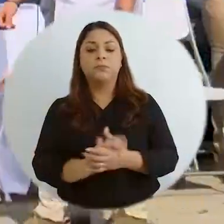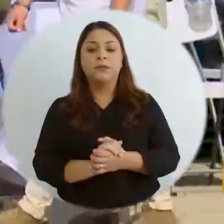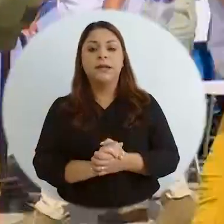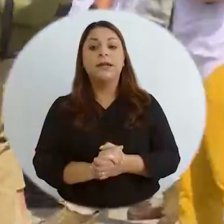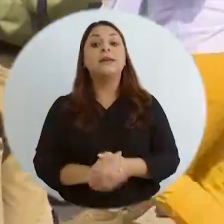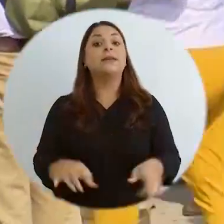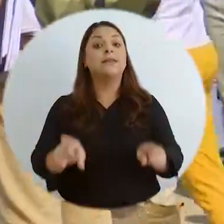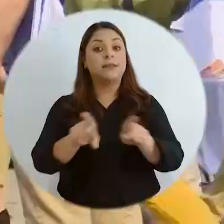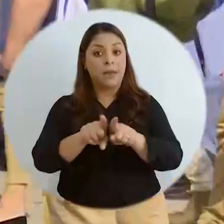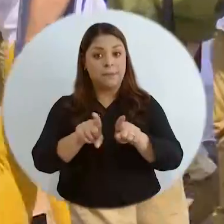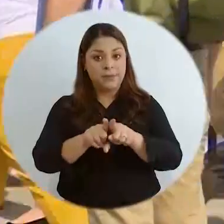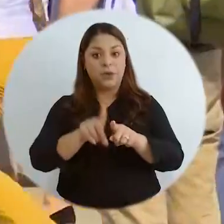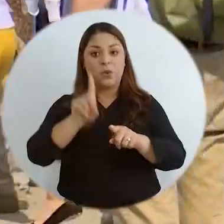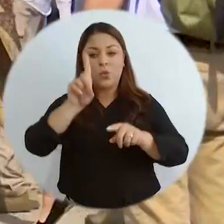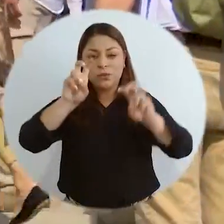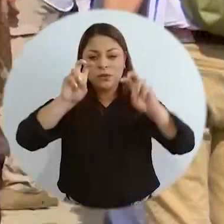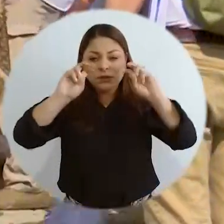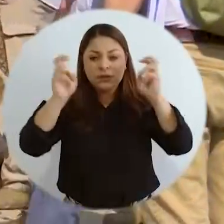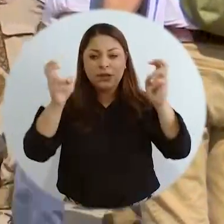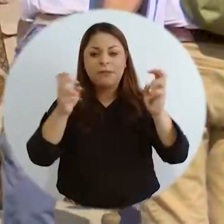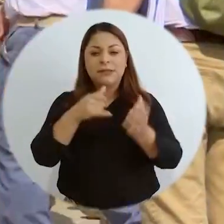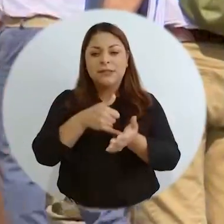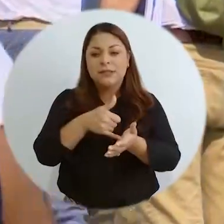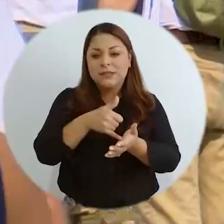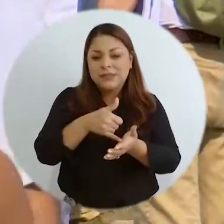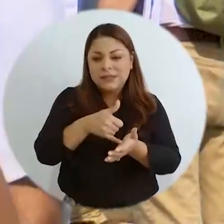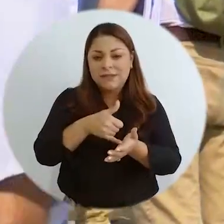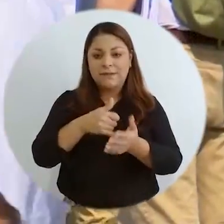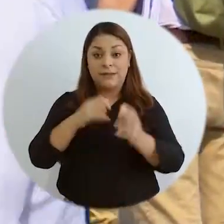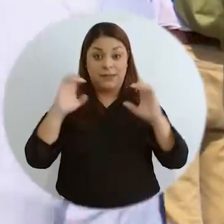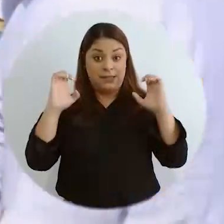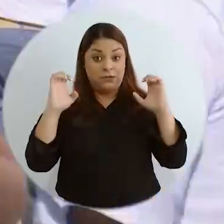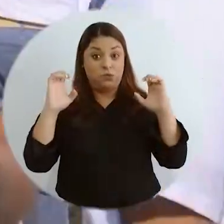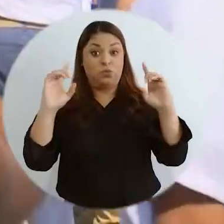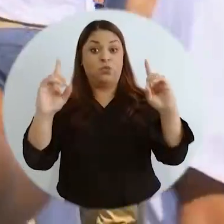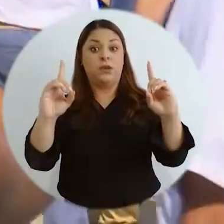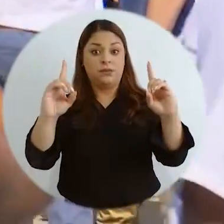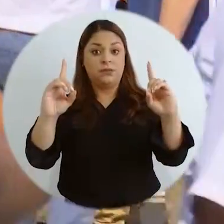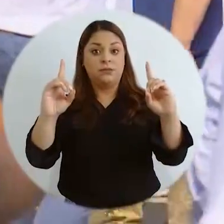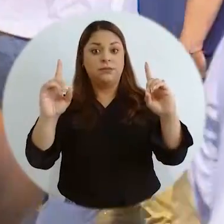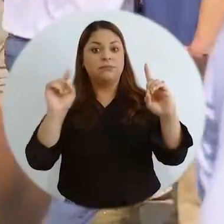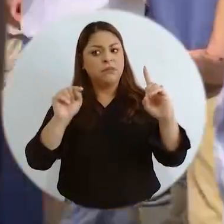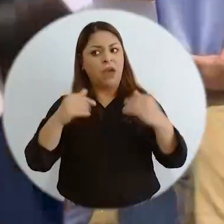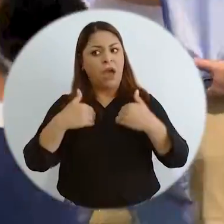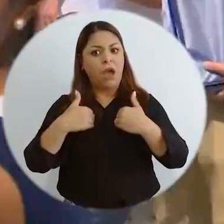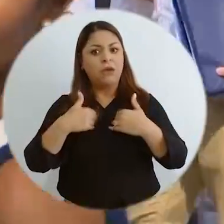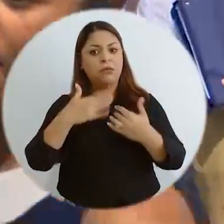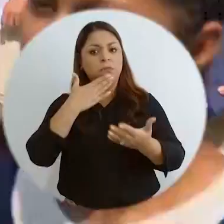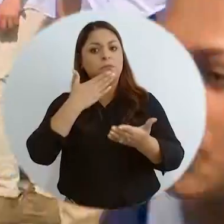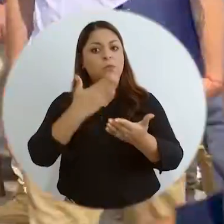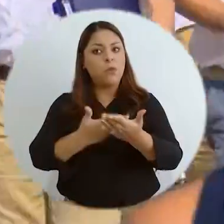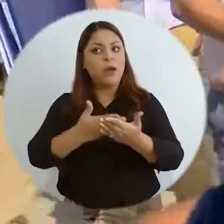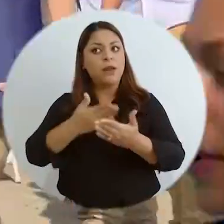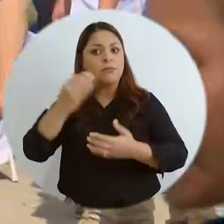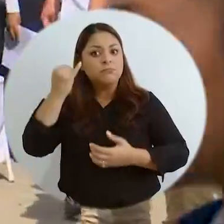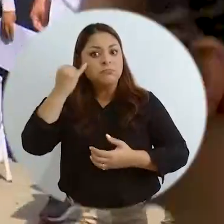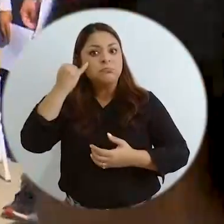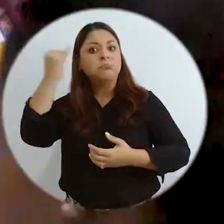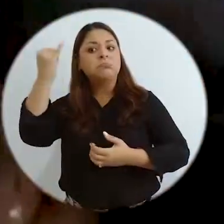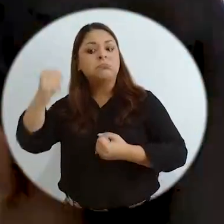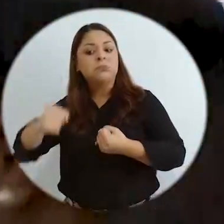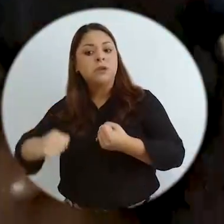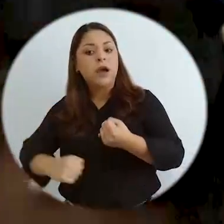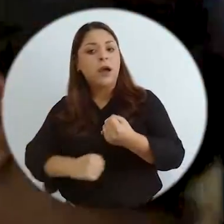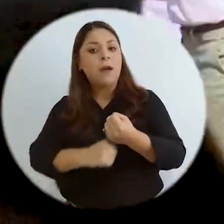buena iniciativa, pero a la par de esa iniciativa aparece más bien un